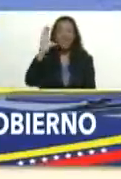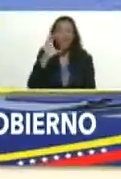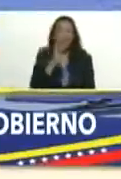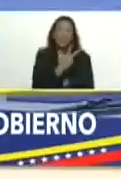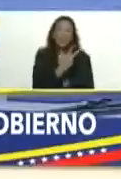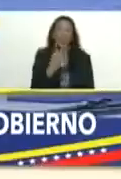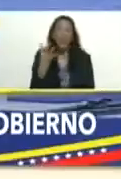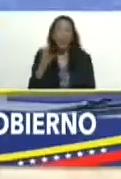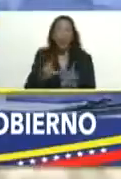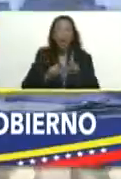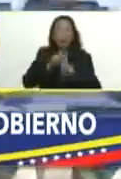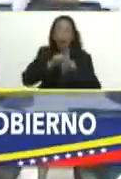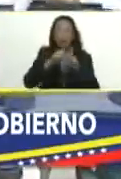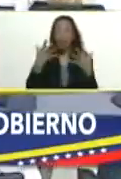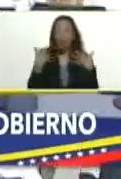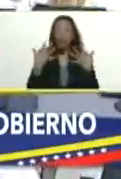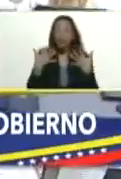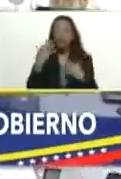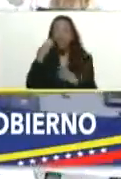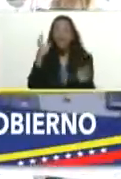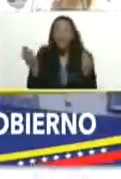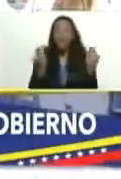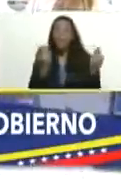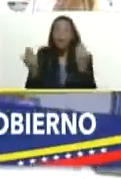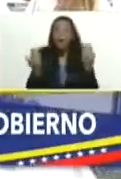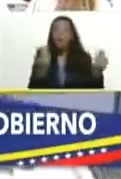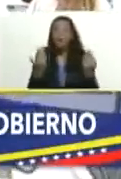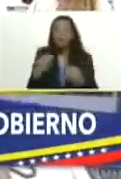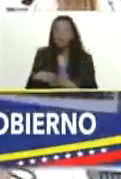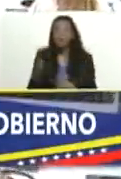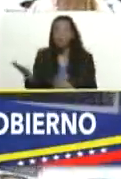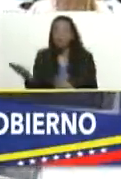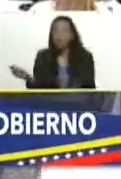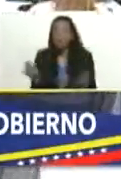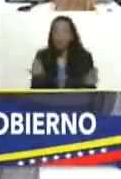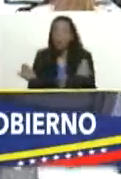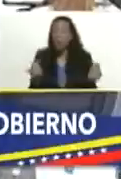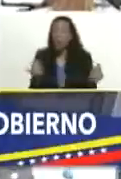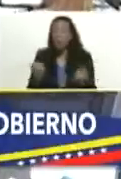34 grados, ¿cuánto estará haciendo en Calabozo, alcalde? ¿Ah?